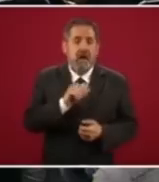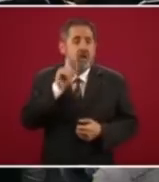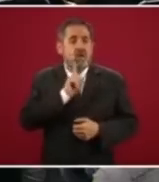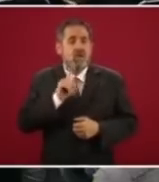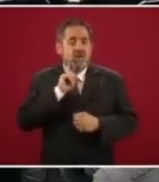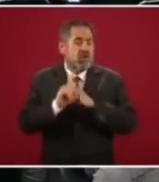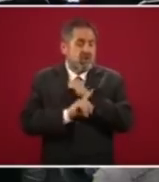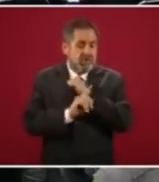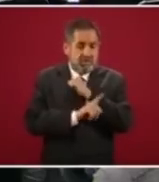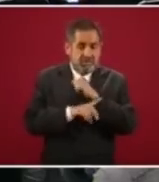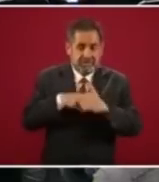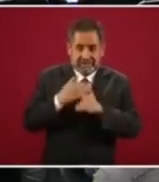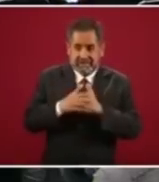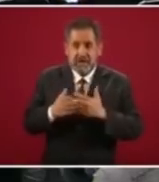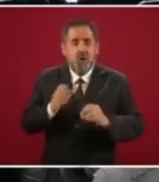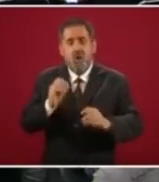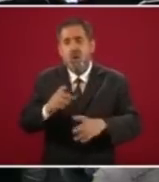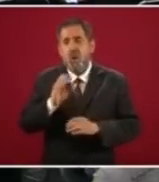mujeres